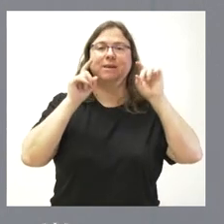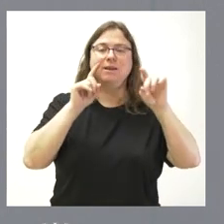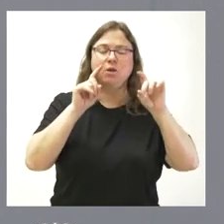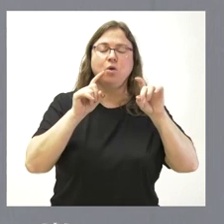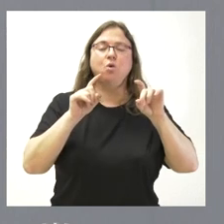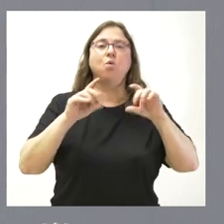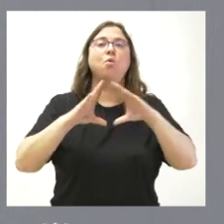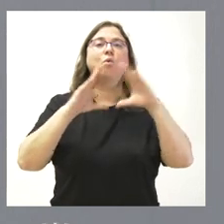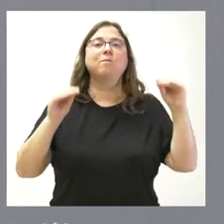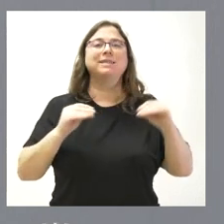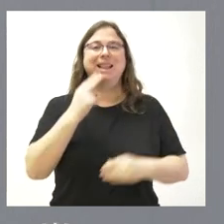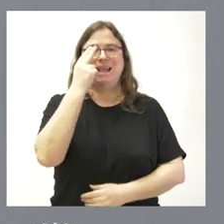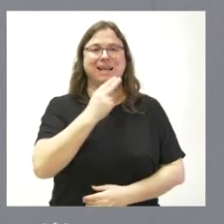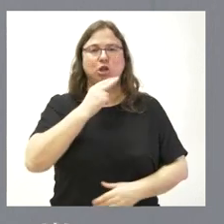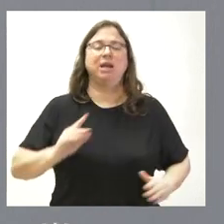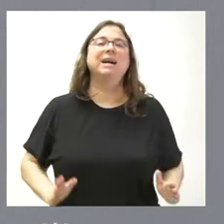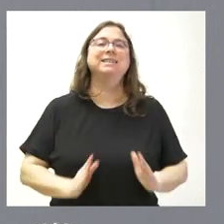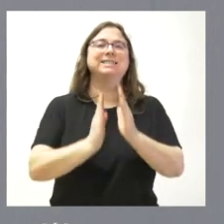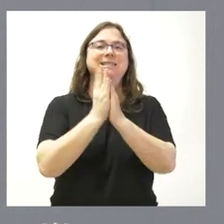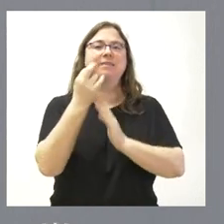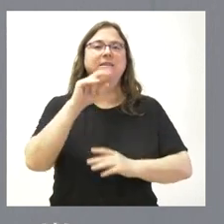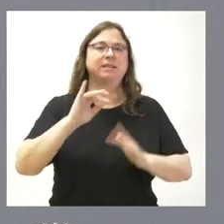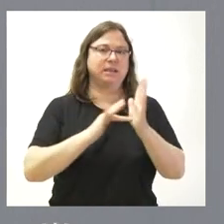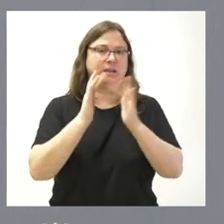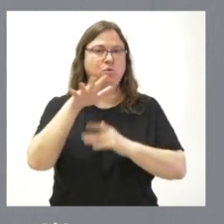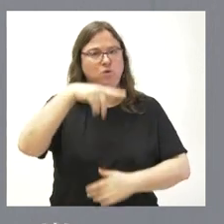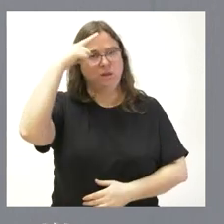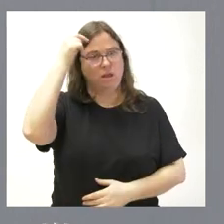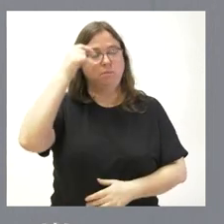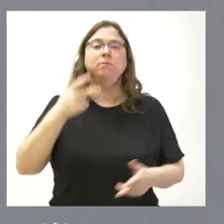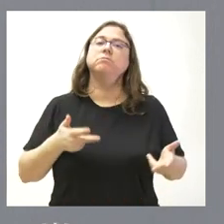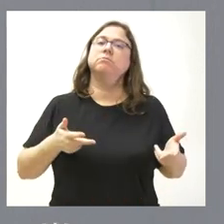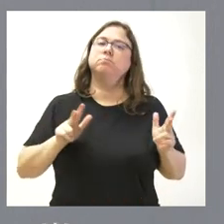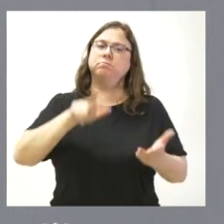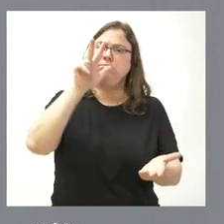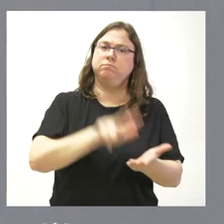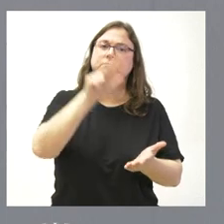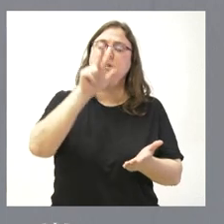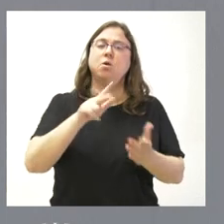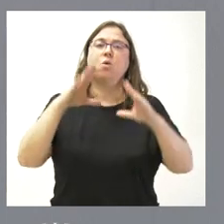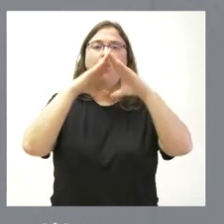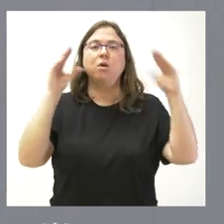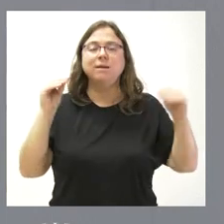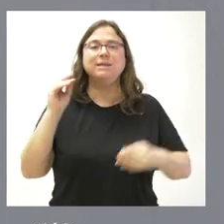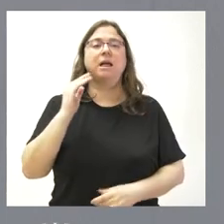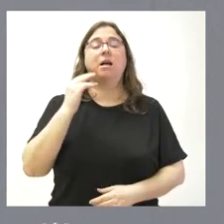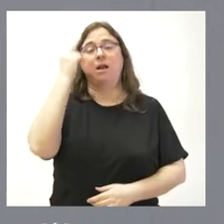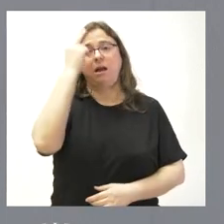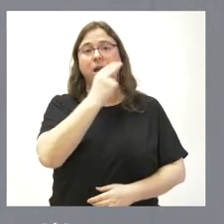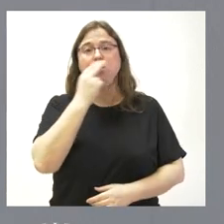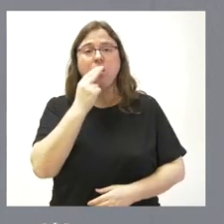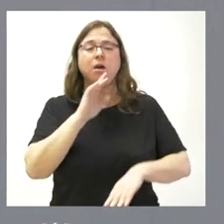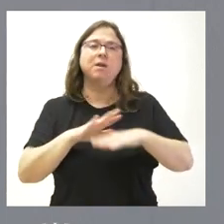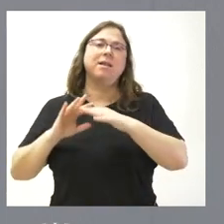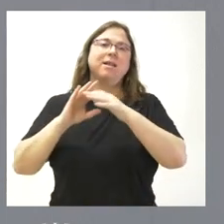Teresa de Jesús en Ávila se ha dado el visto bueno a la propuesta de la Universidad Católica para agrupar todas las titulaciones que ya importen en el área de Educación y